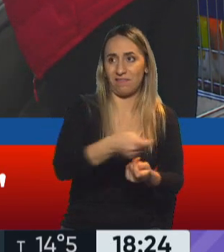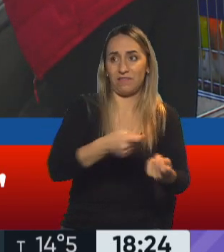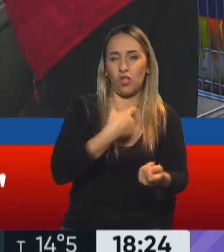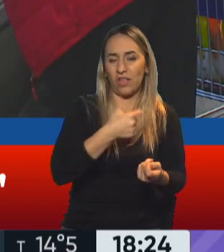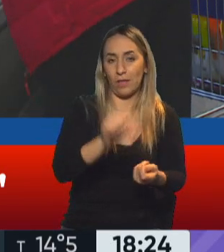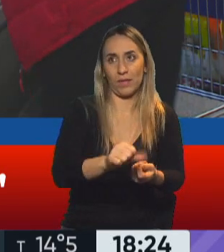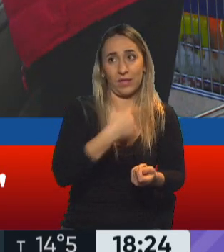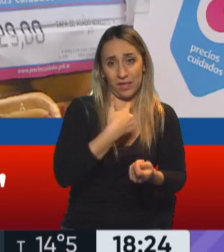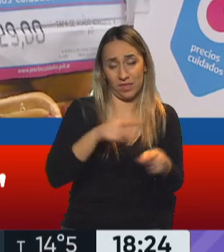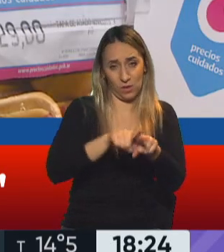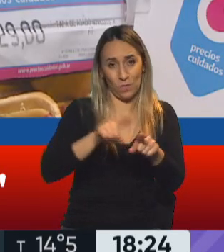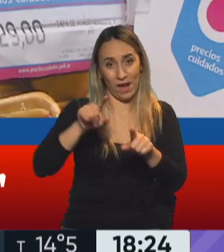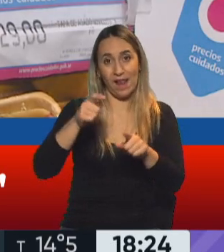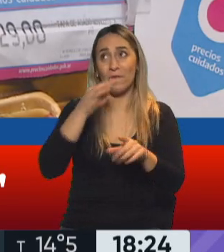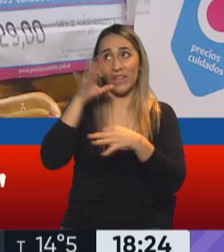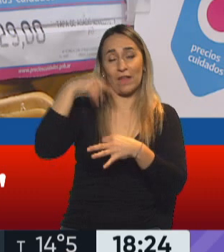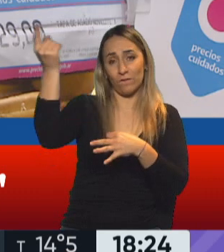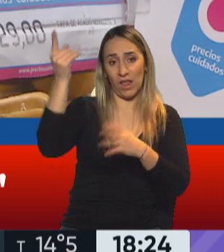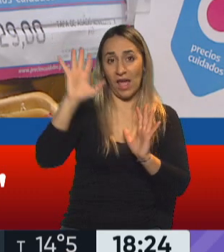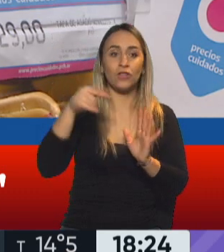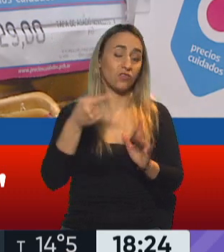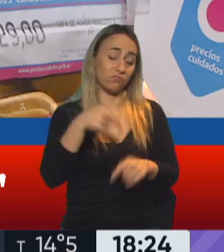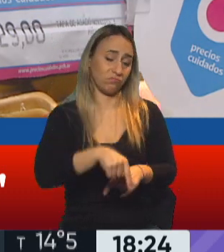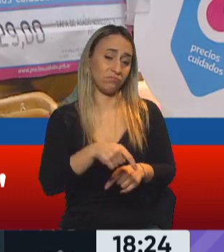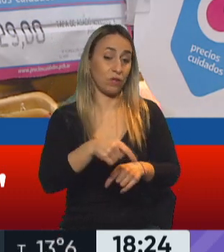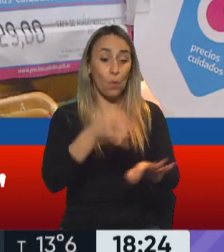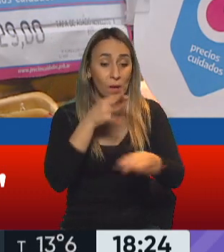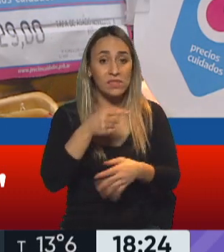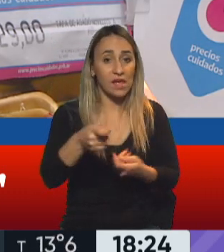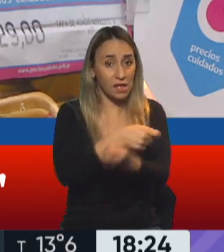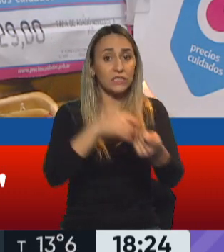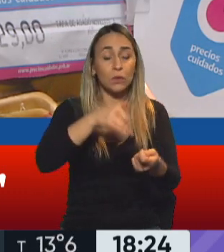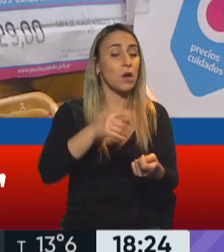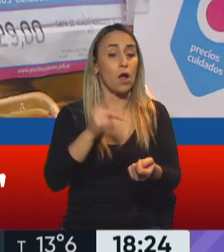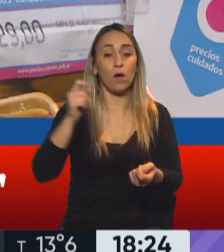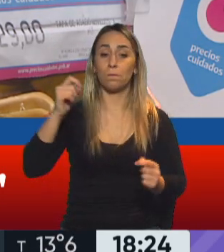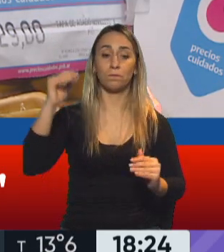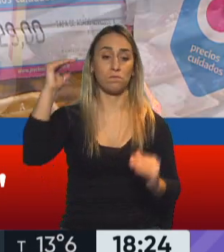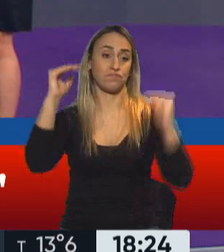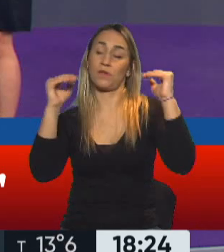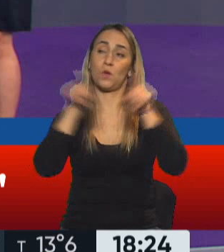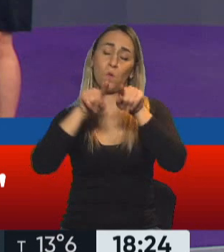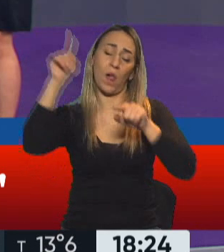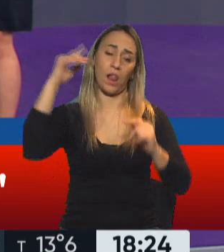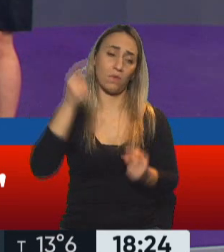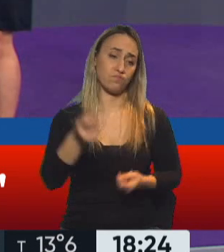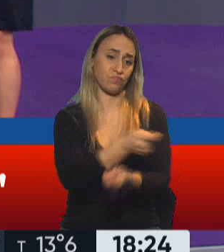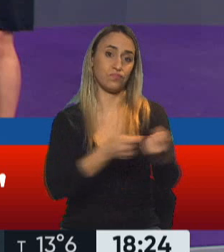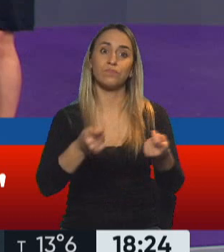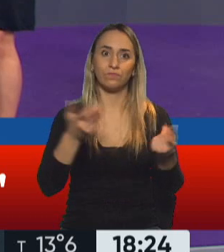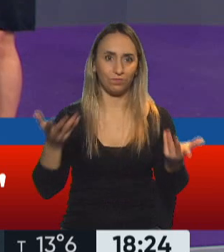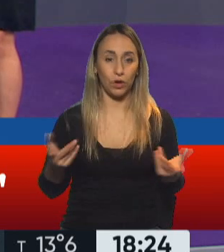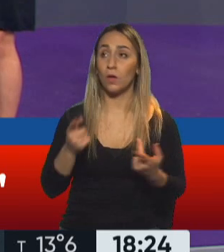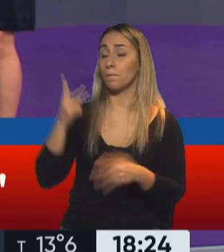quiere ganar lo mismo que ganaría en el exterior. Sí. Entonces aumenta la carne acá. Esa, sí, es la lógica que plantea el gobierno. Bueno, restringiendo el tipo de exportaciones y los cortes que se